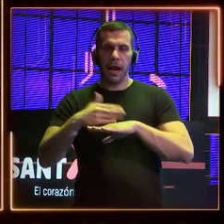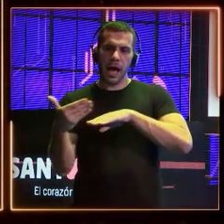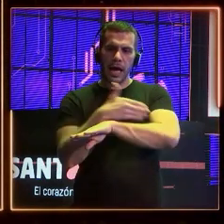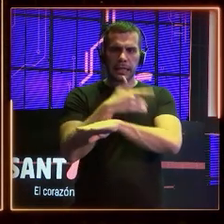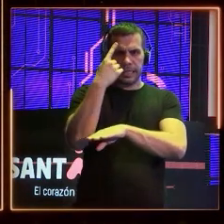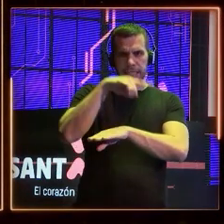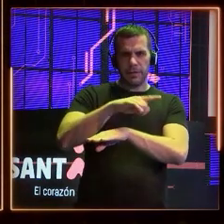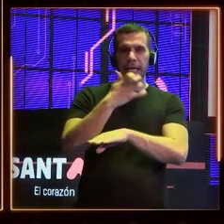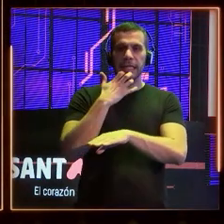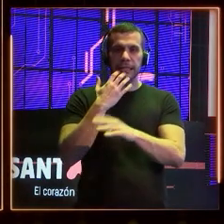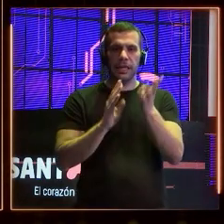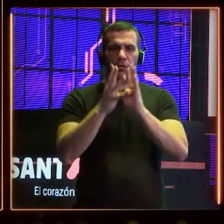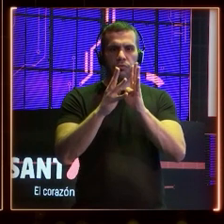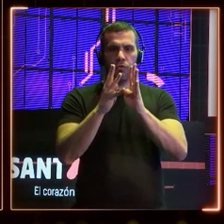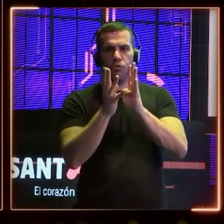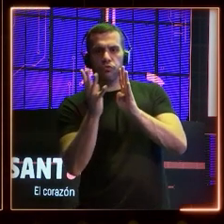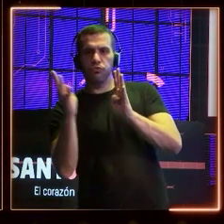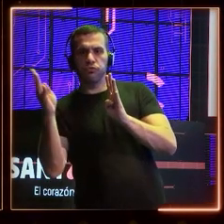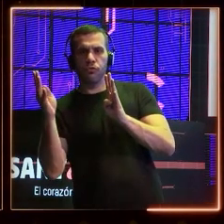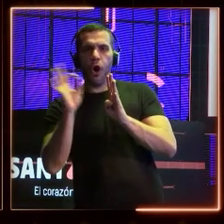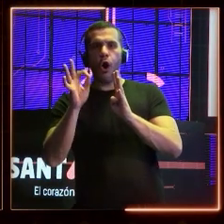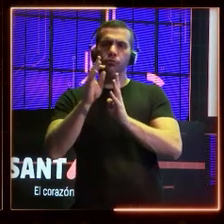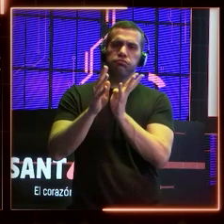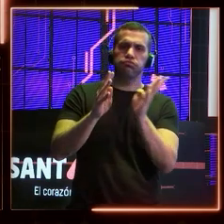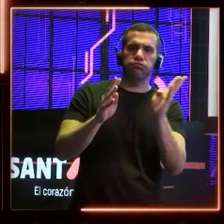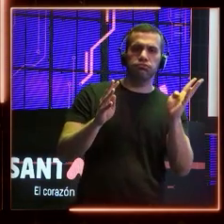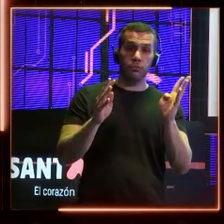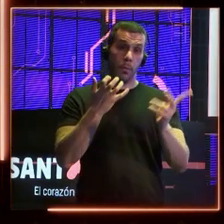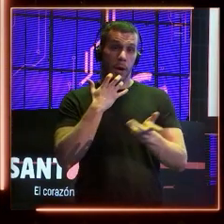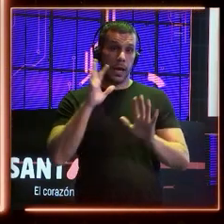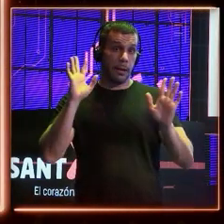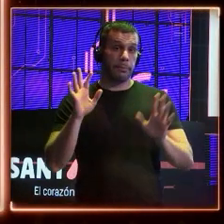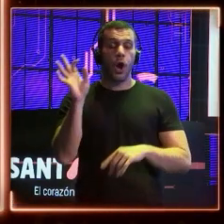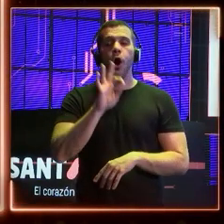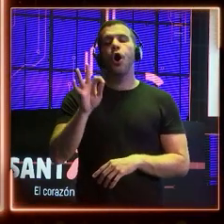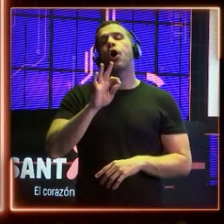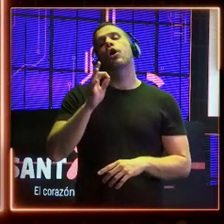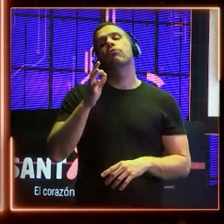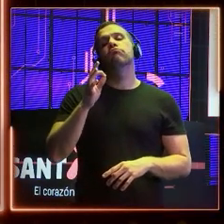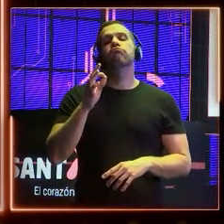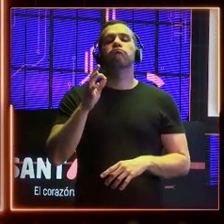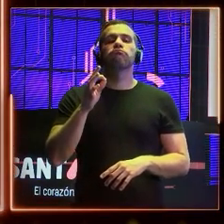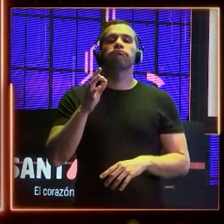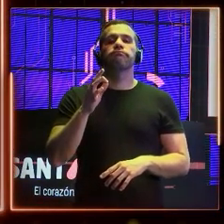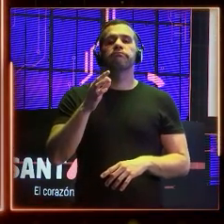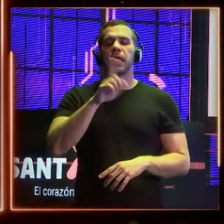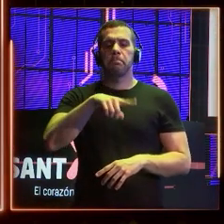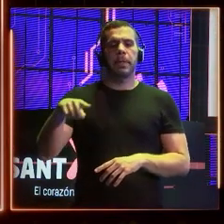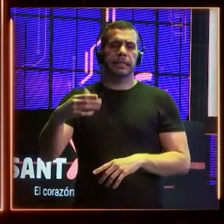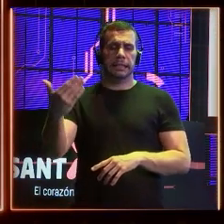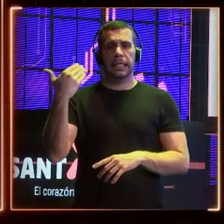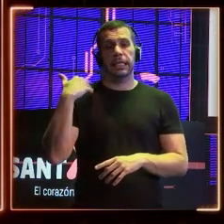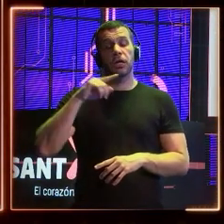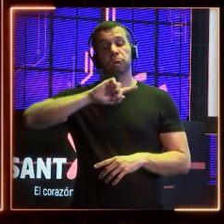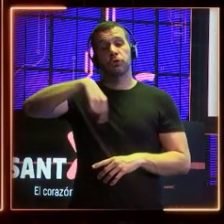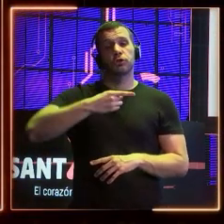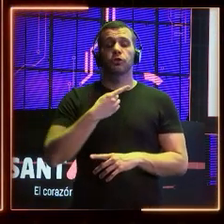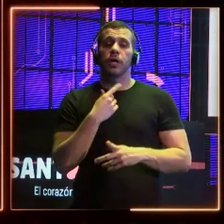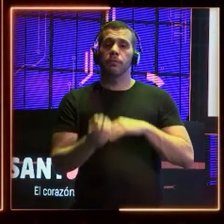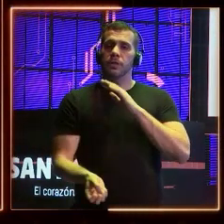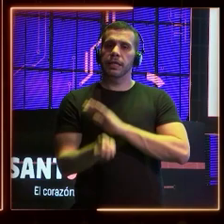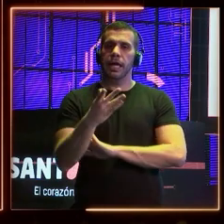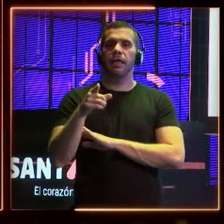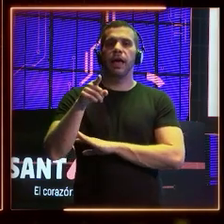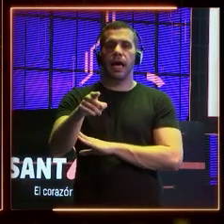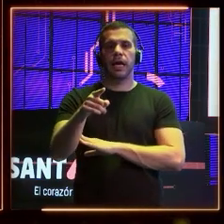dirigirse en una dirección o en otra o hemos desarrollado y este es un anuncio de hace tan solo un par de meses un modelo de predicción del